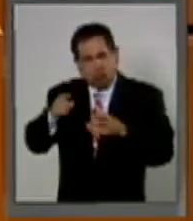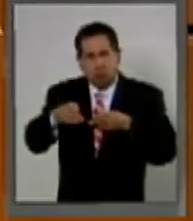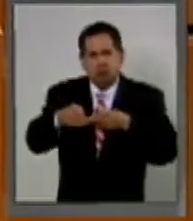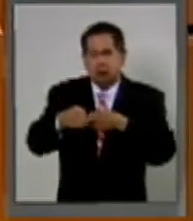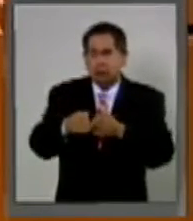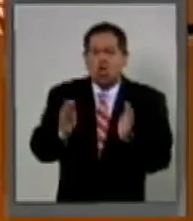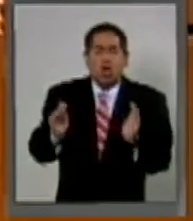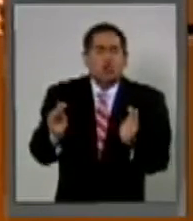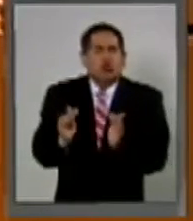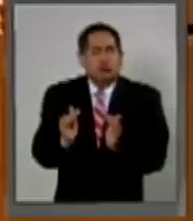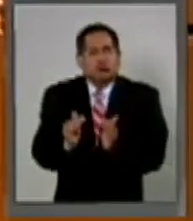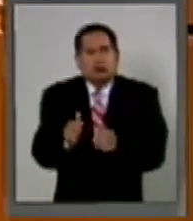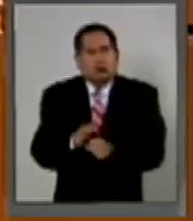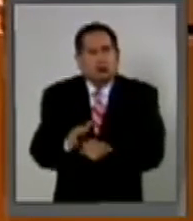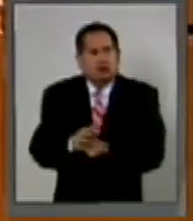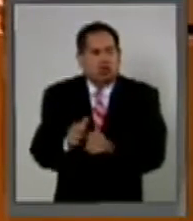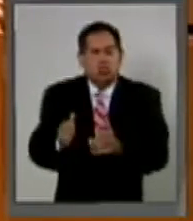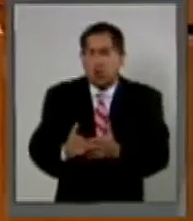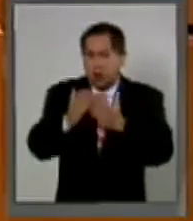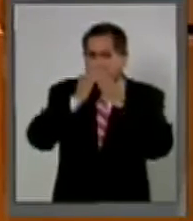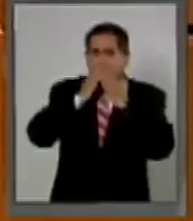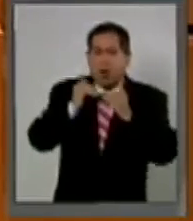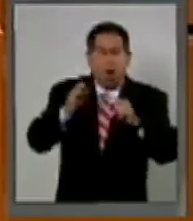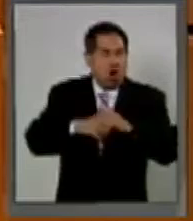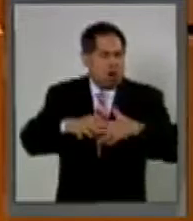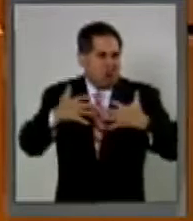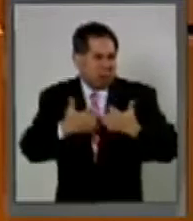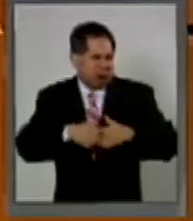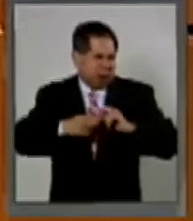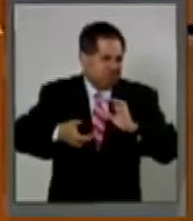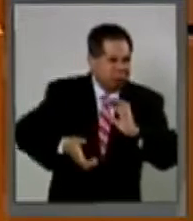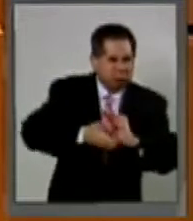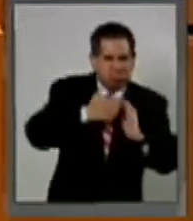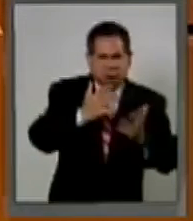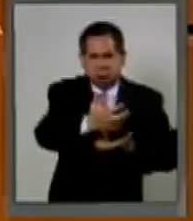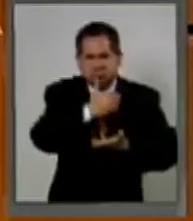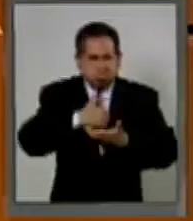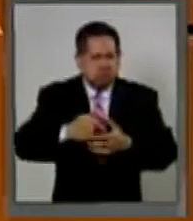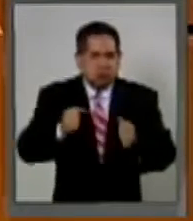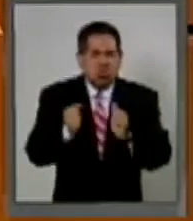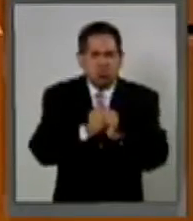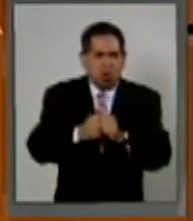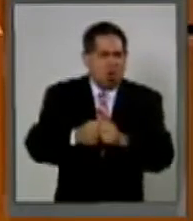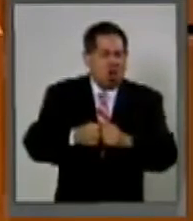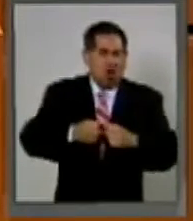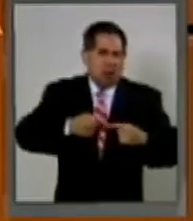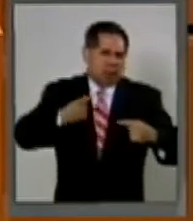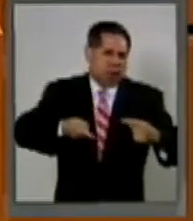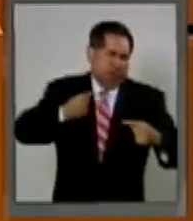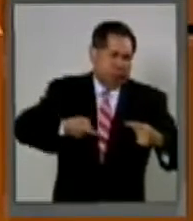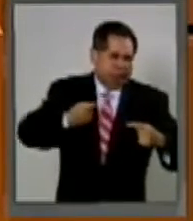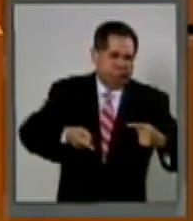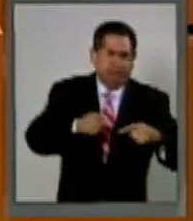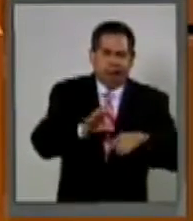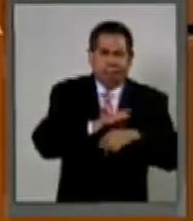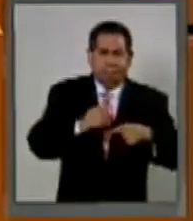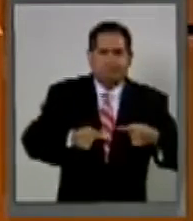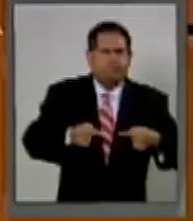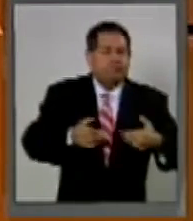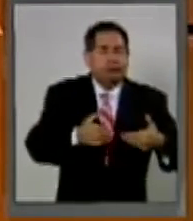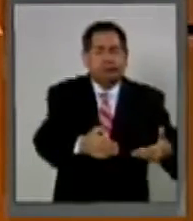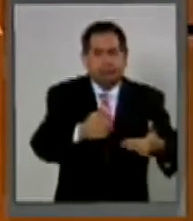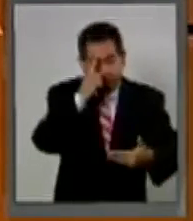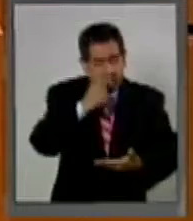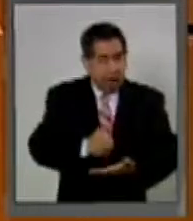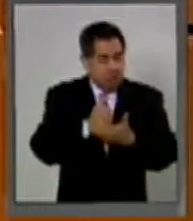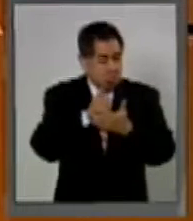embarcaciones menores que no cuentan con maquinaria de cubierta accionada con fuerza electromotriz para el